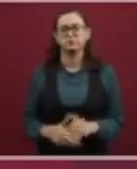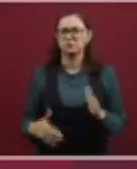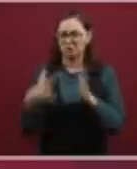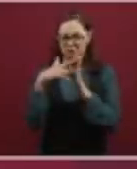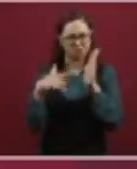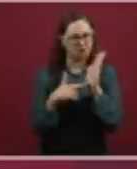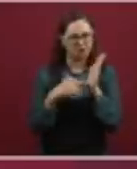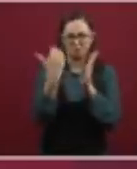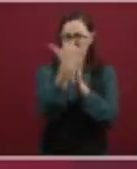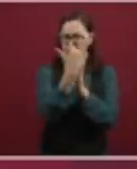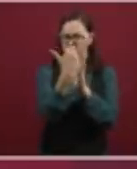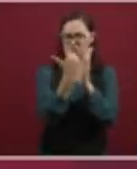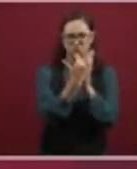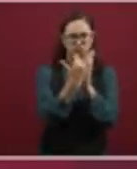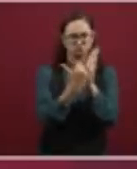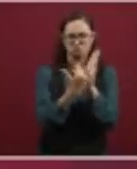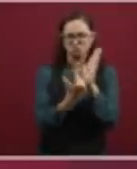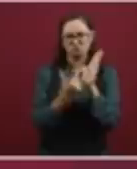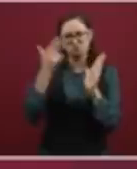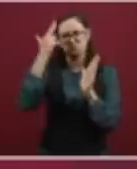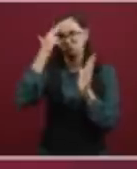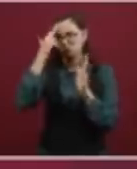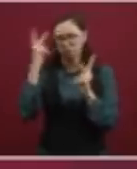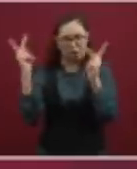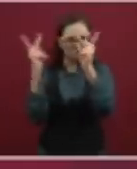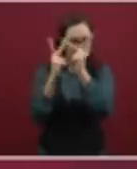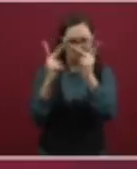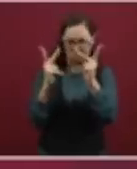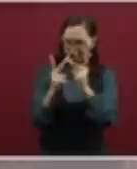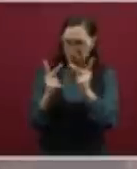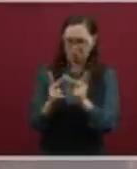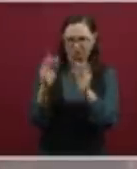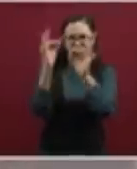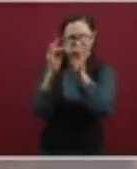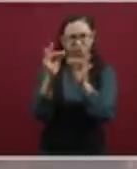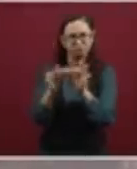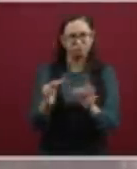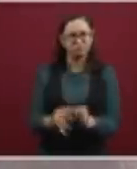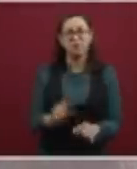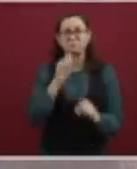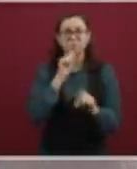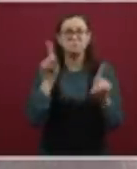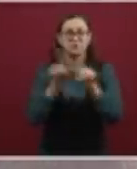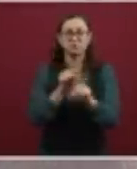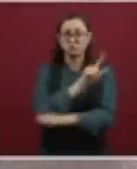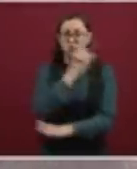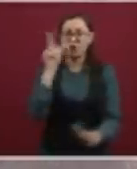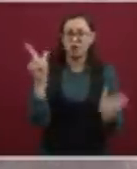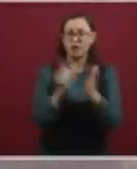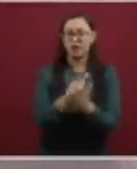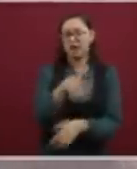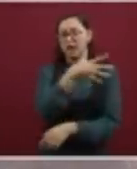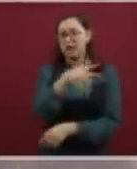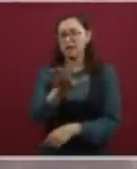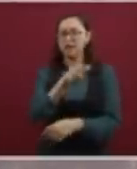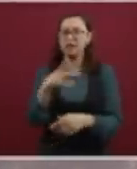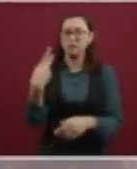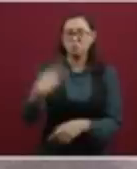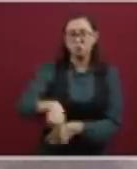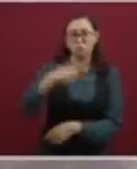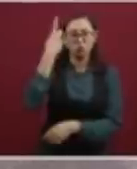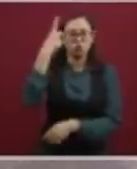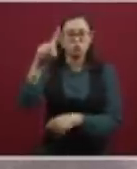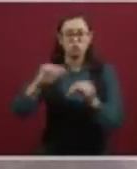reglamento del Palacio de Bellas Artes y la Ley General de Bienes Nacionales, y como indican las reglas,